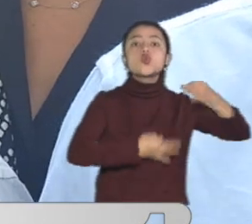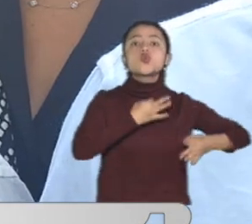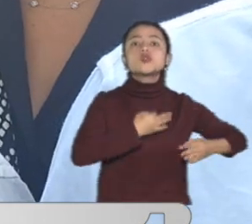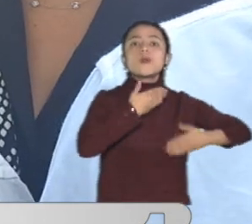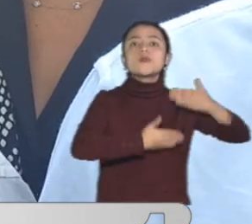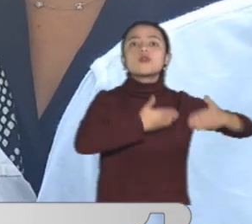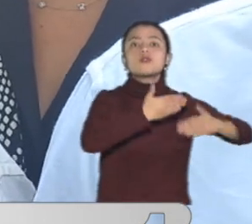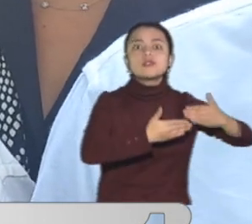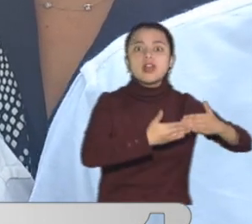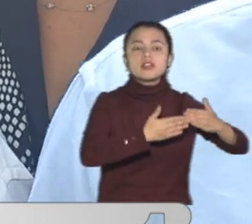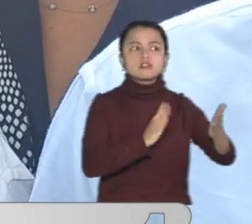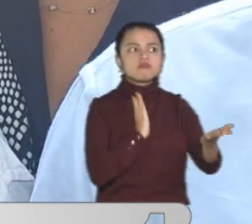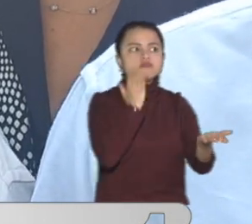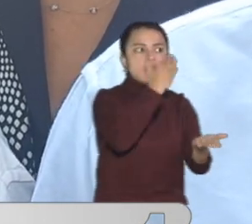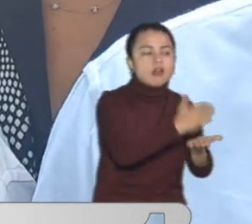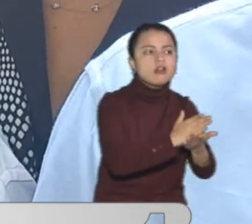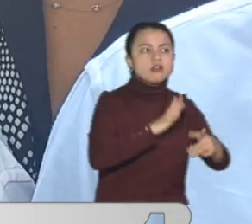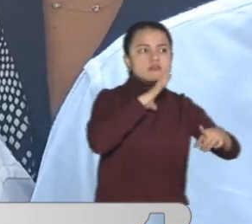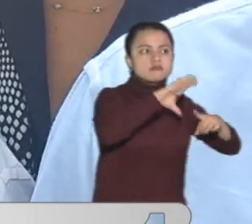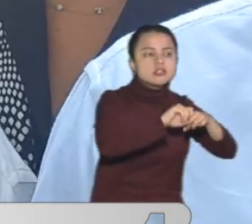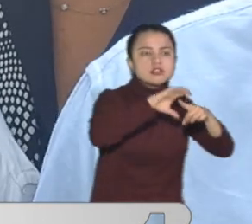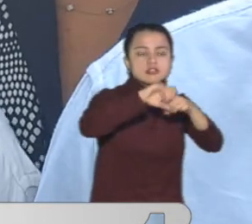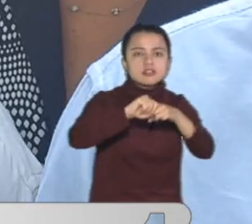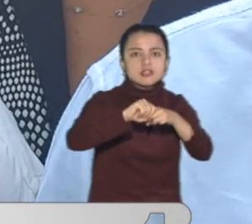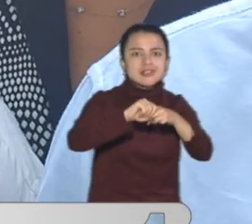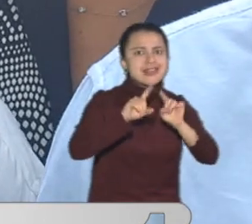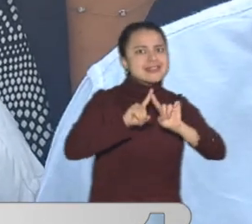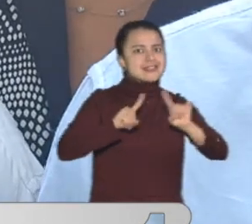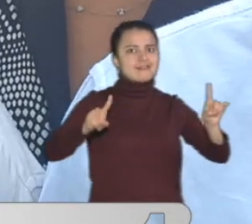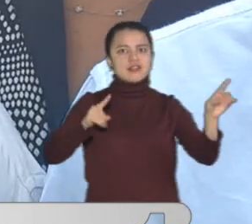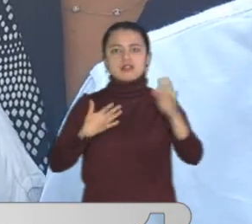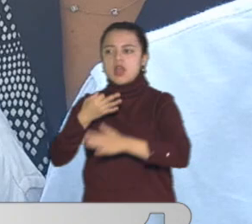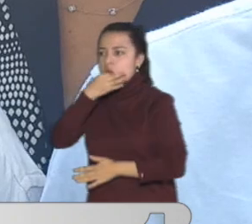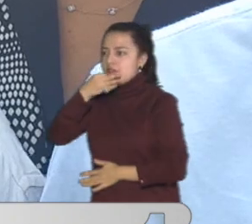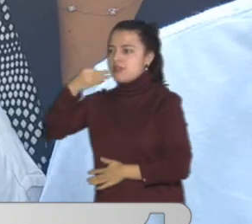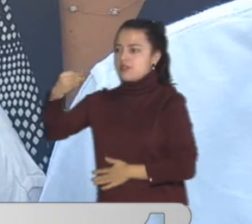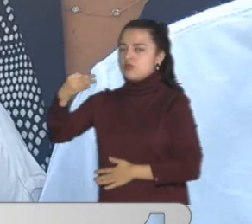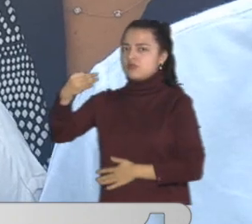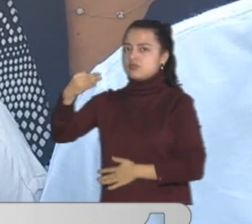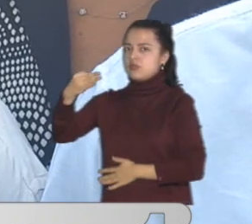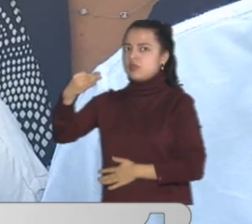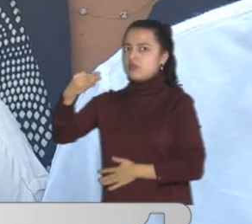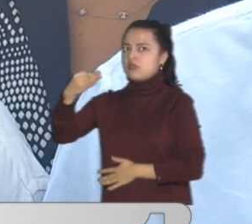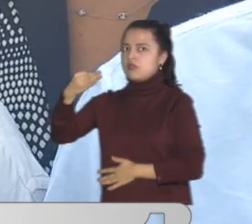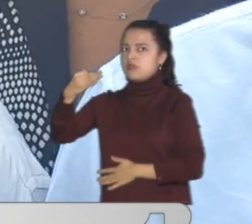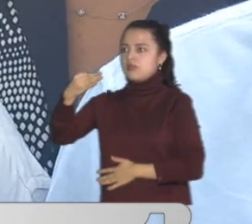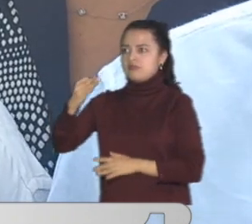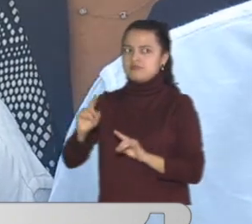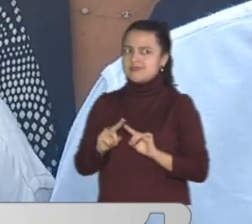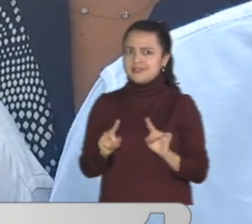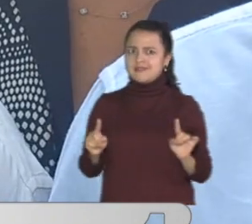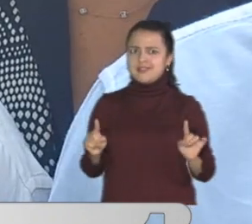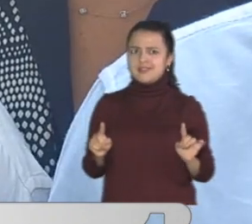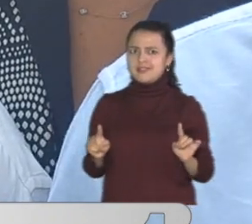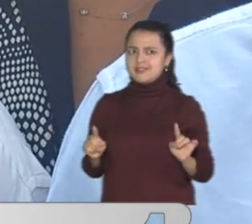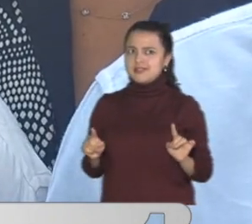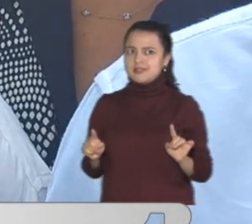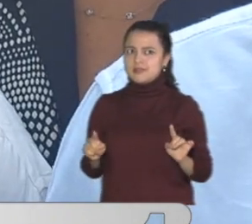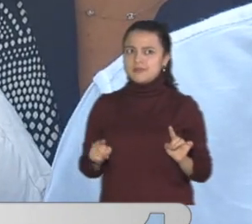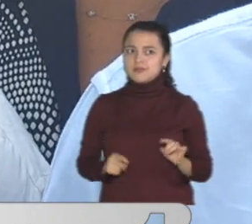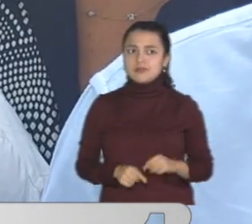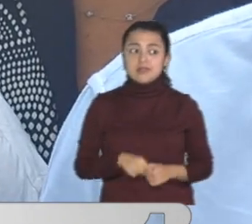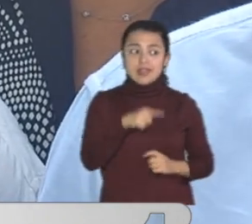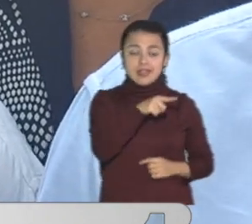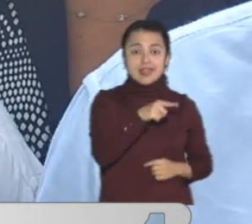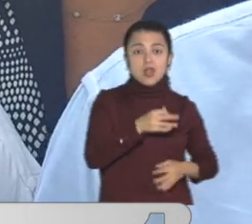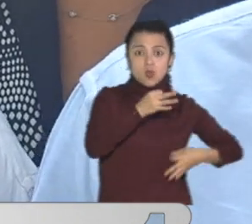acusado, que no es lo mismo que denunciado, son muy diferentes las palabras. Enjuiciado